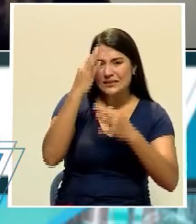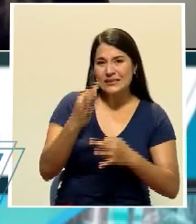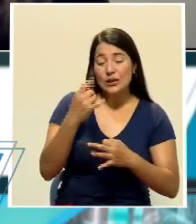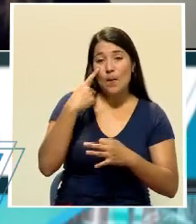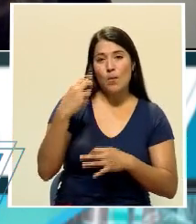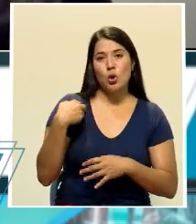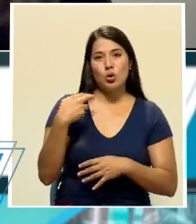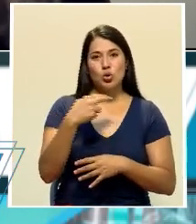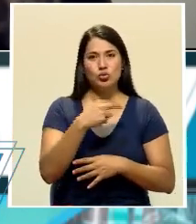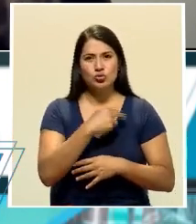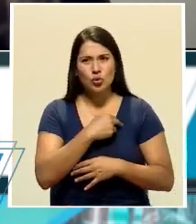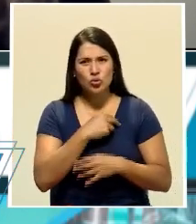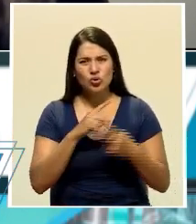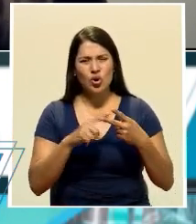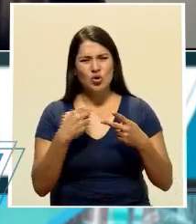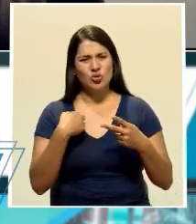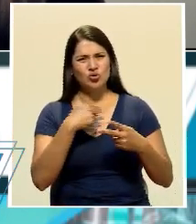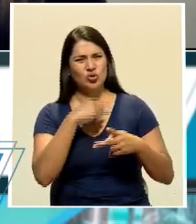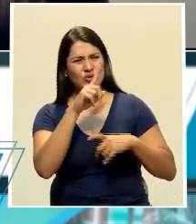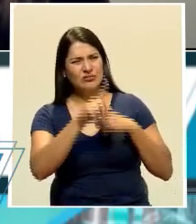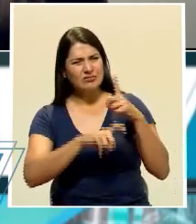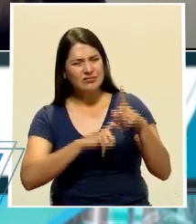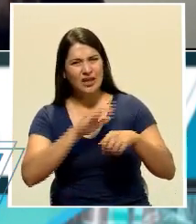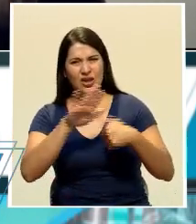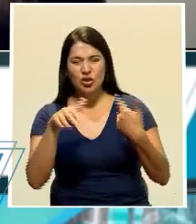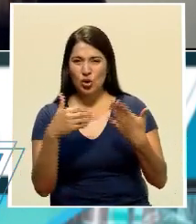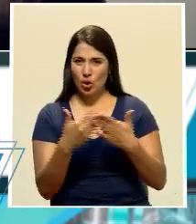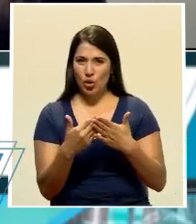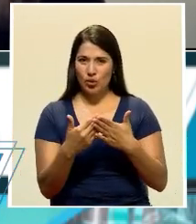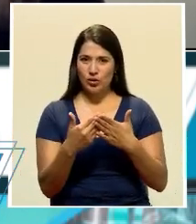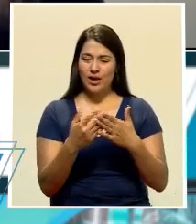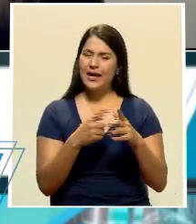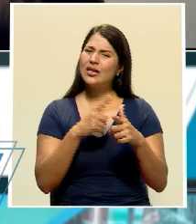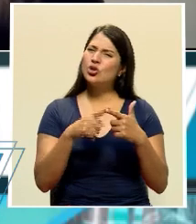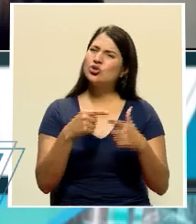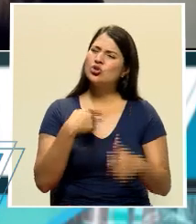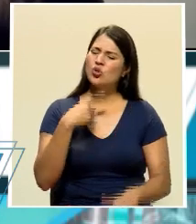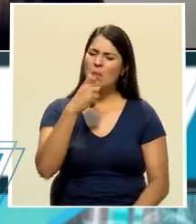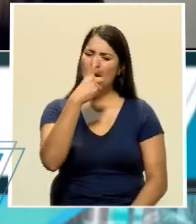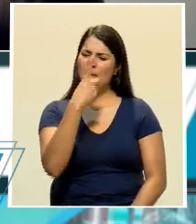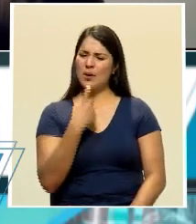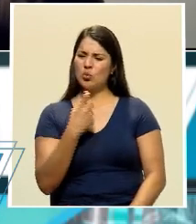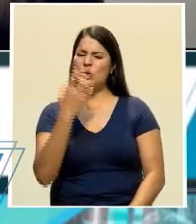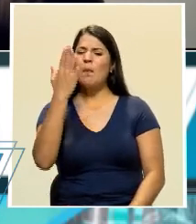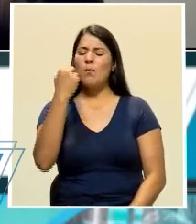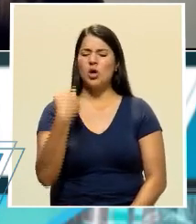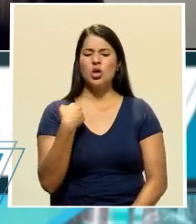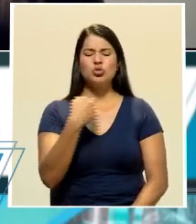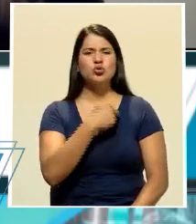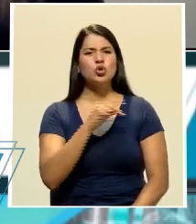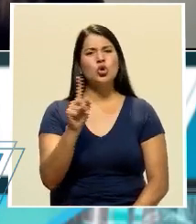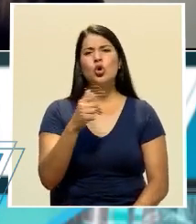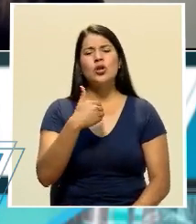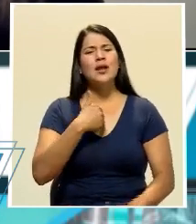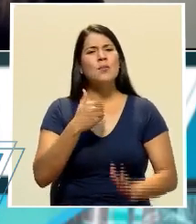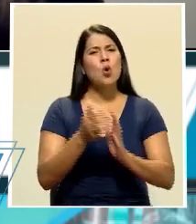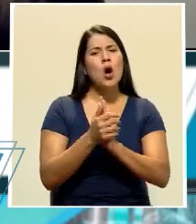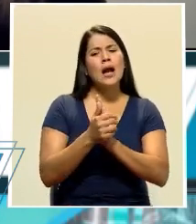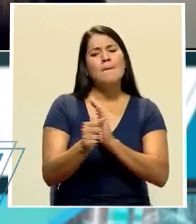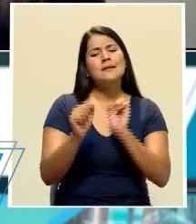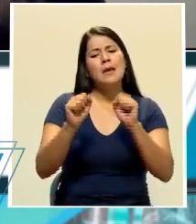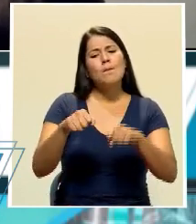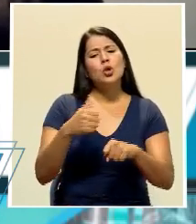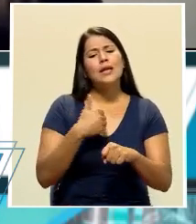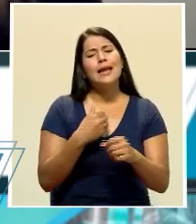nosotros, que cuestionamos cada día todo. Entonces, me pregunto por qué no somos capaces de tener un poco más de